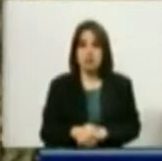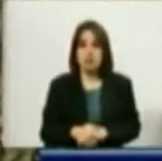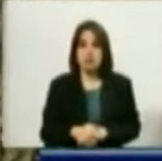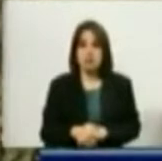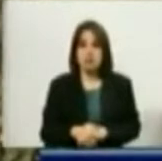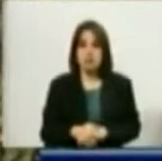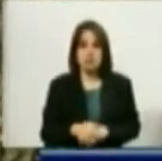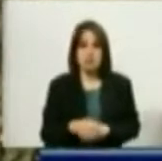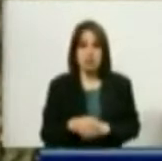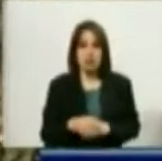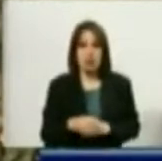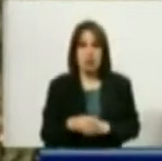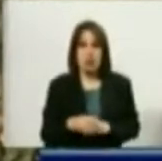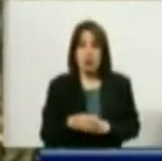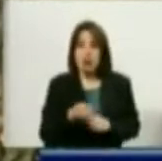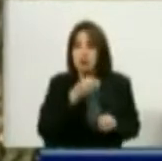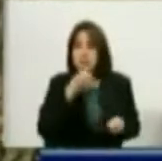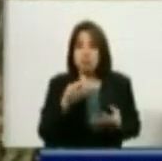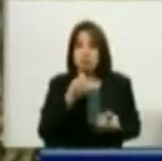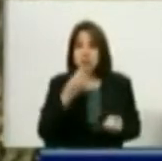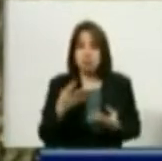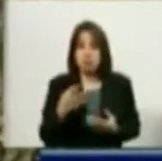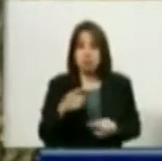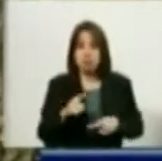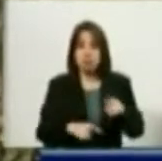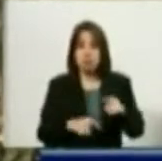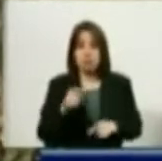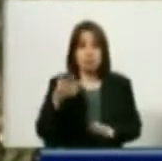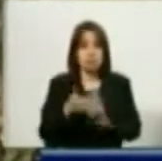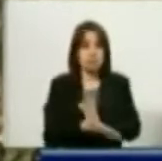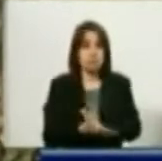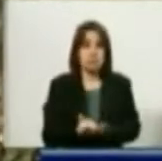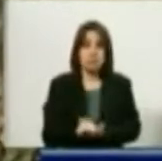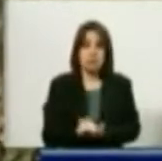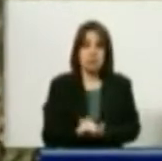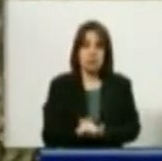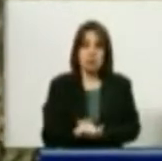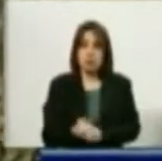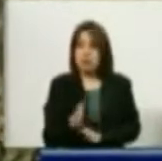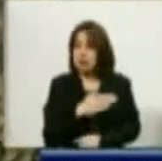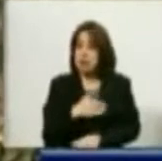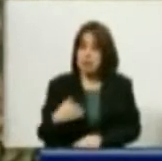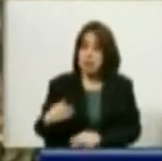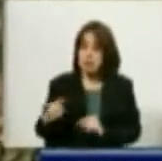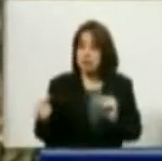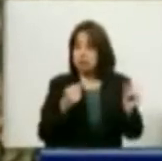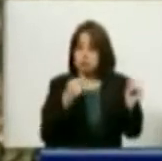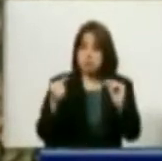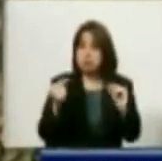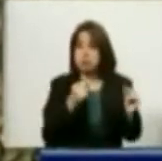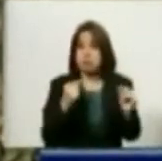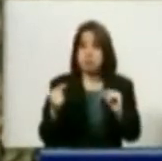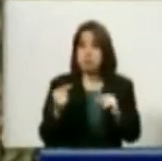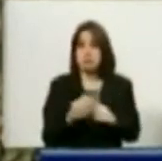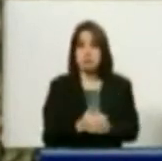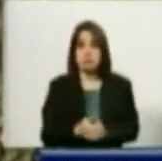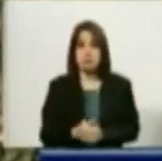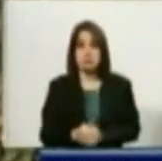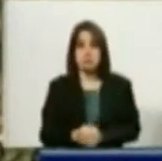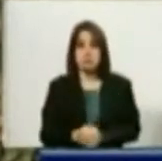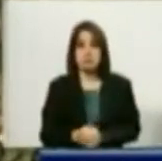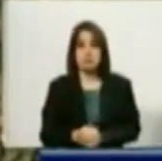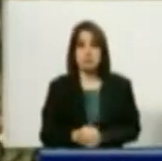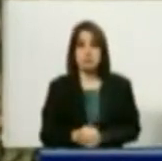lección que nos da nos da Fidel ahí de dignidad para todos los pueblos que decidan enfrentar De verdad Al imperialismo de verdad